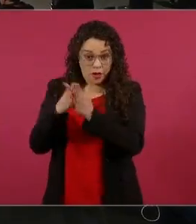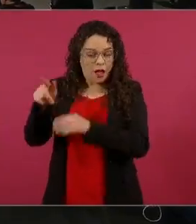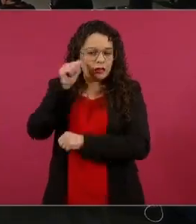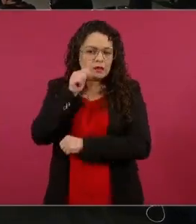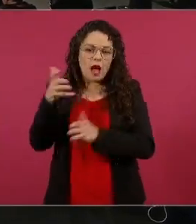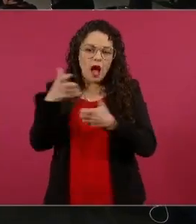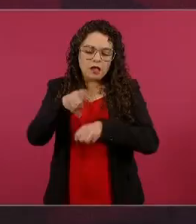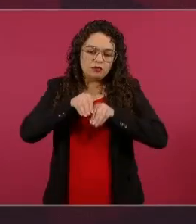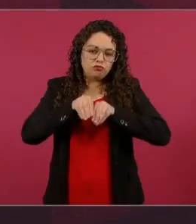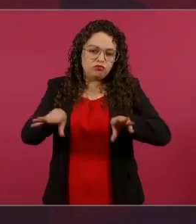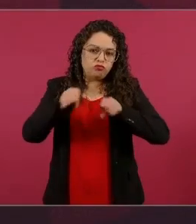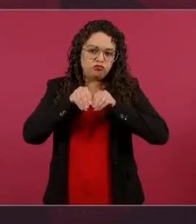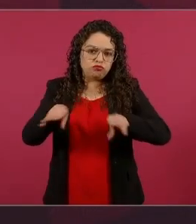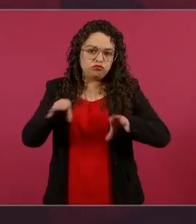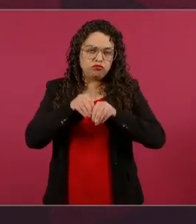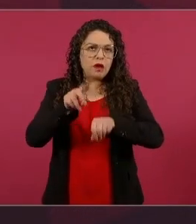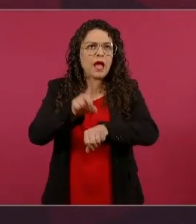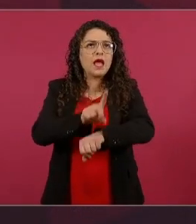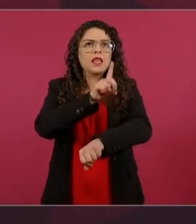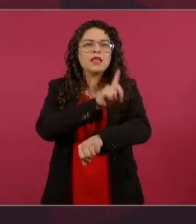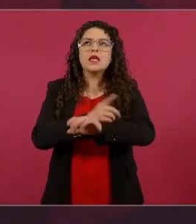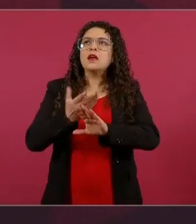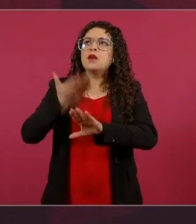lista desde